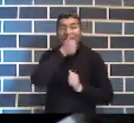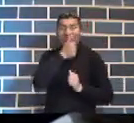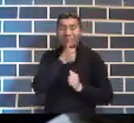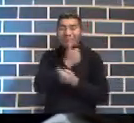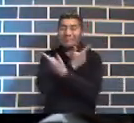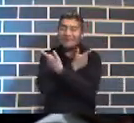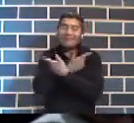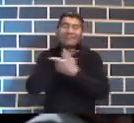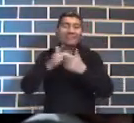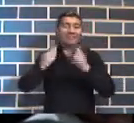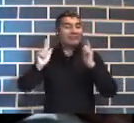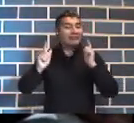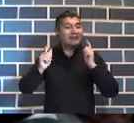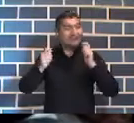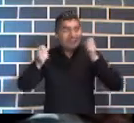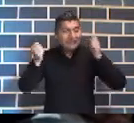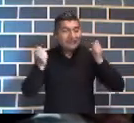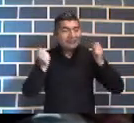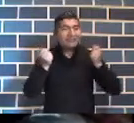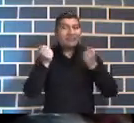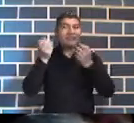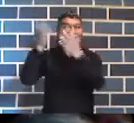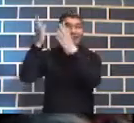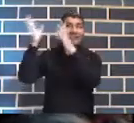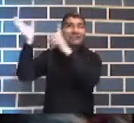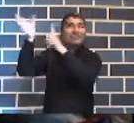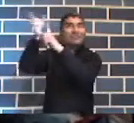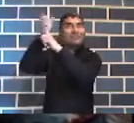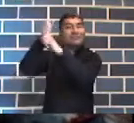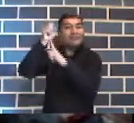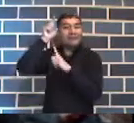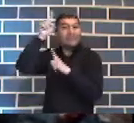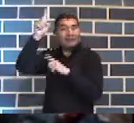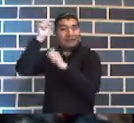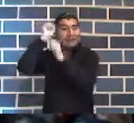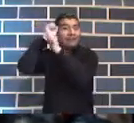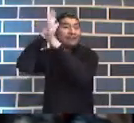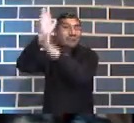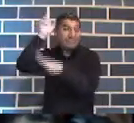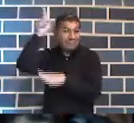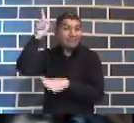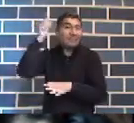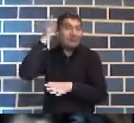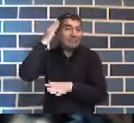libertad se abandona al padre que sabe lo que realmente necesitamos